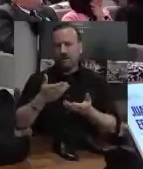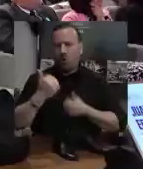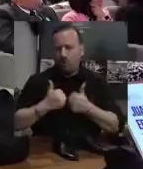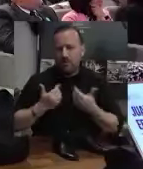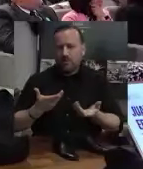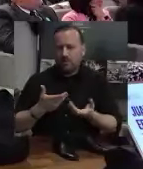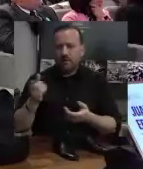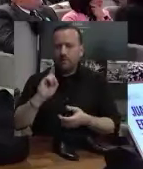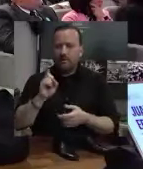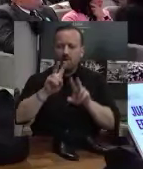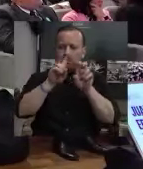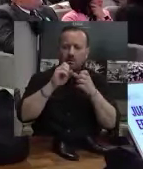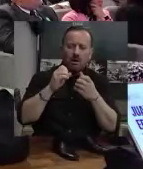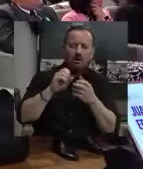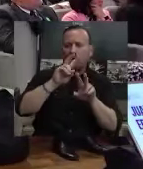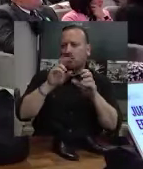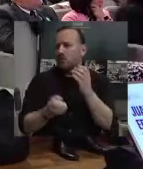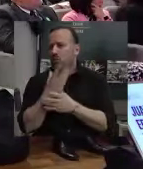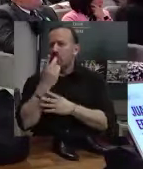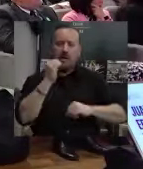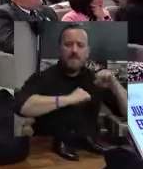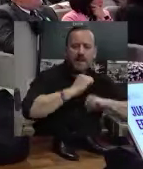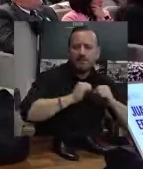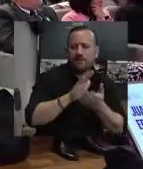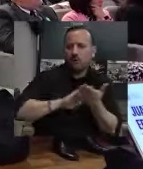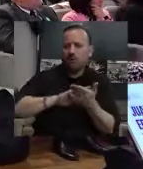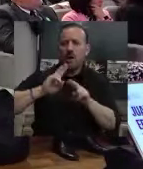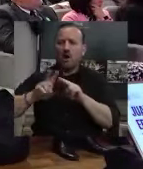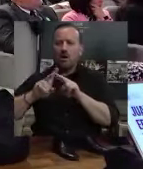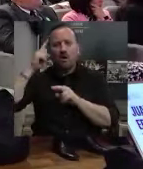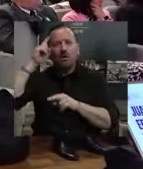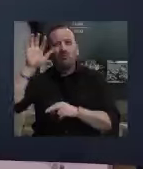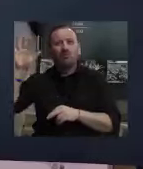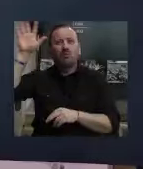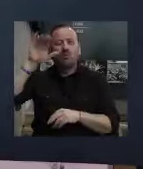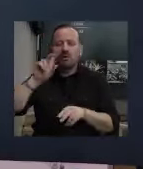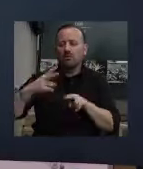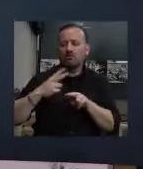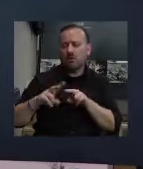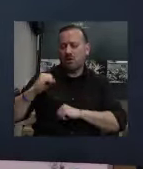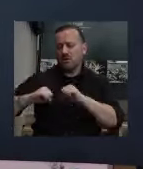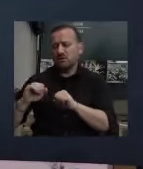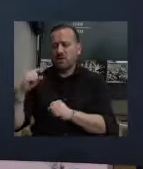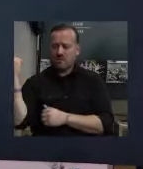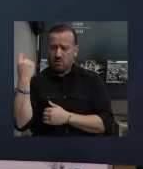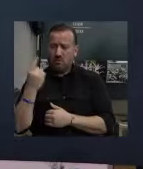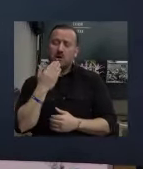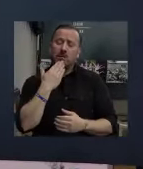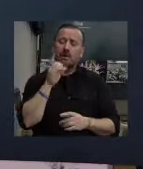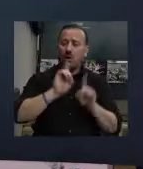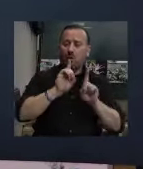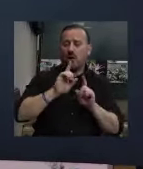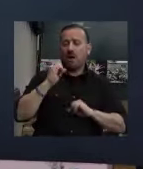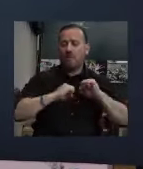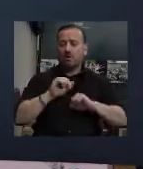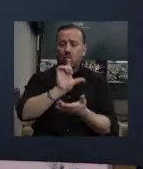crear algo completamente nuevo en una empresa o o desarrollar este sueño no también de del negocio propio sino porque también las empresas a nuestros puestos de